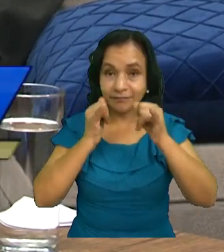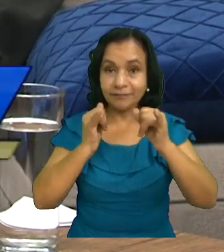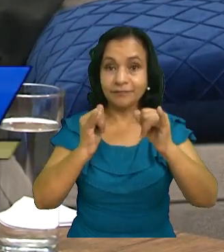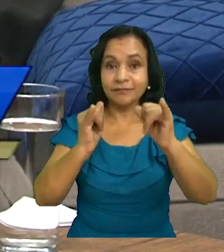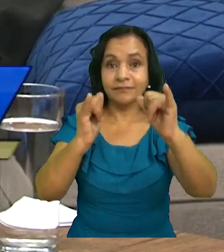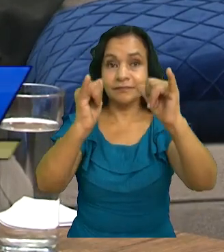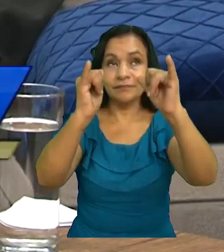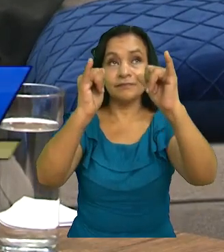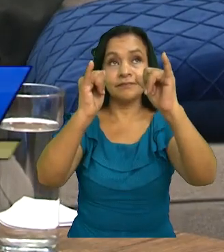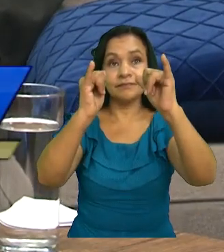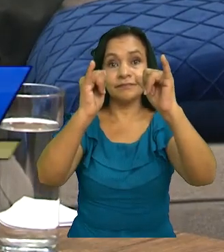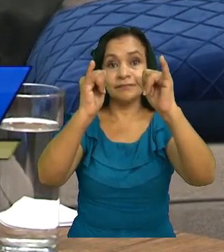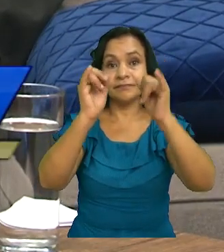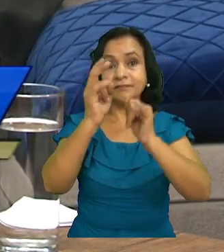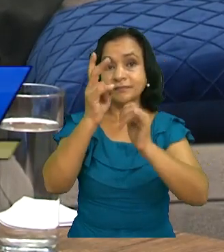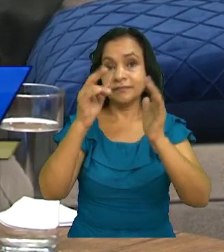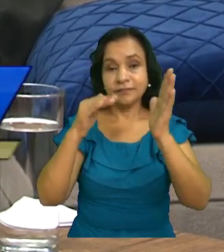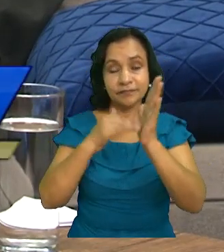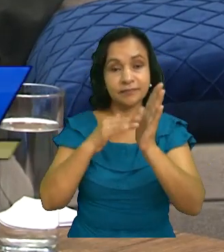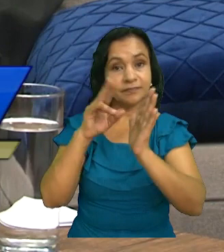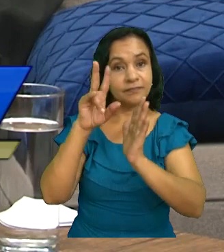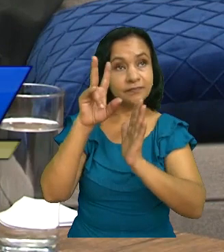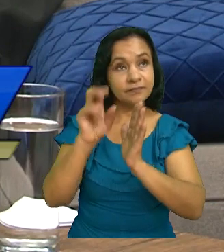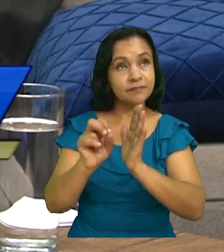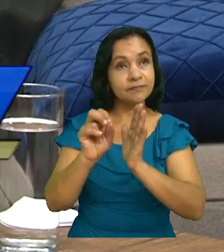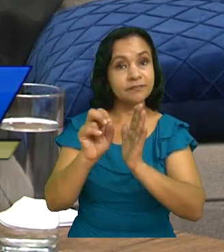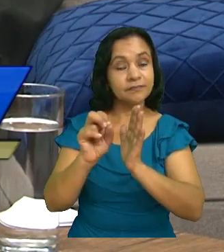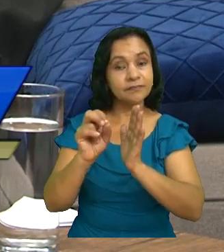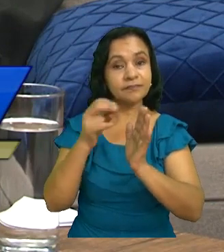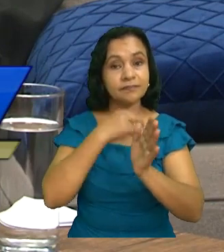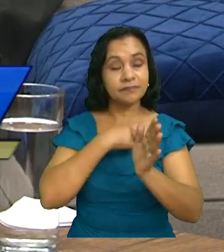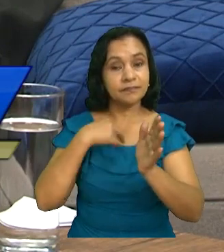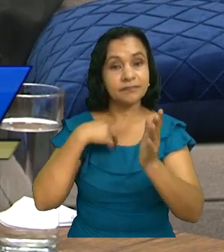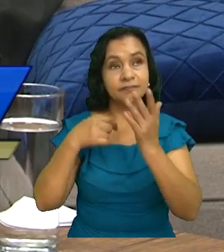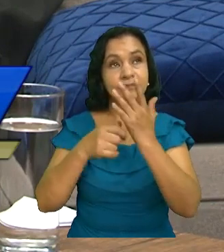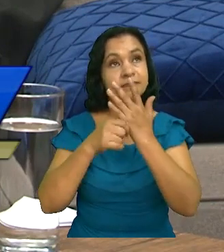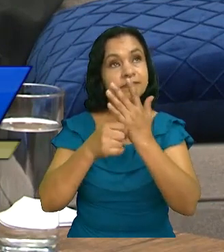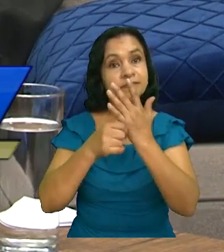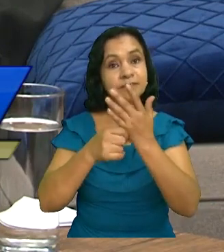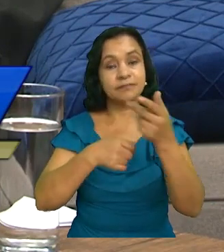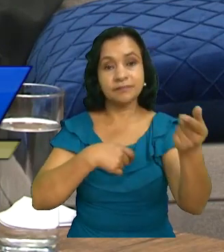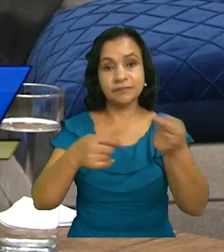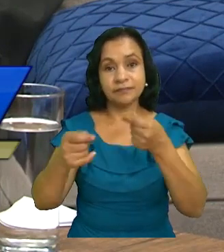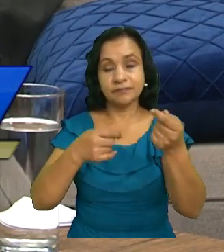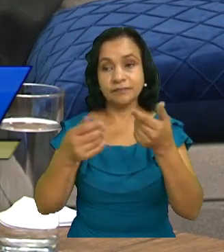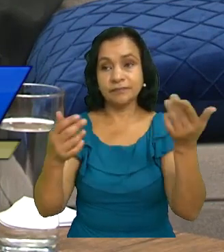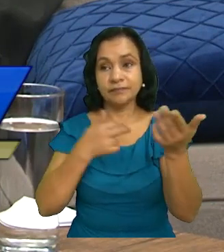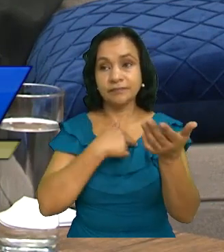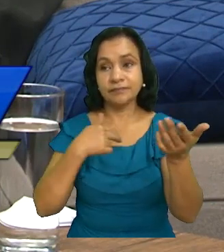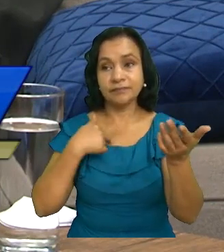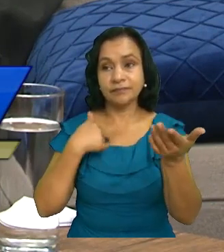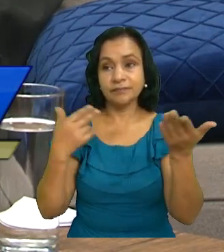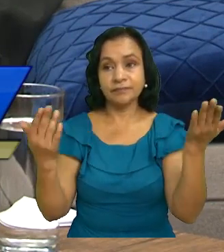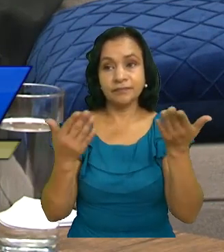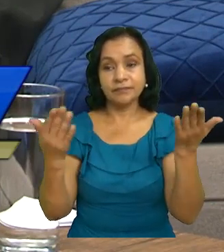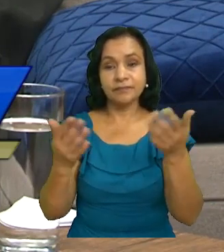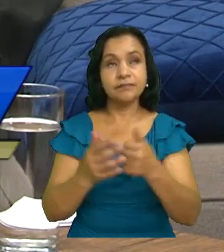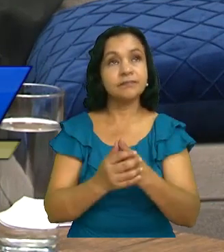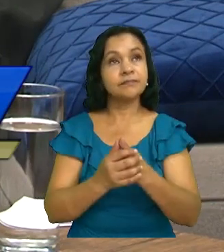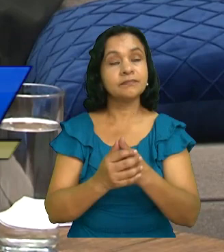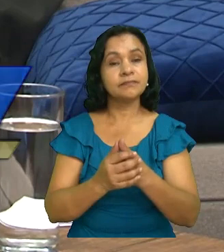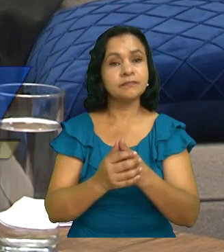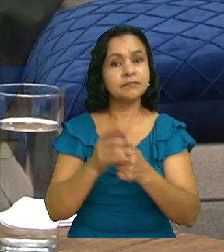primer trimestre del año 2020, las exportaciones de carne y las exportaciones de leche crecieron